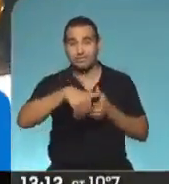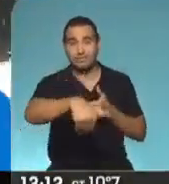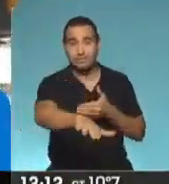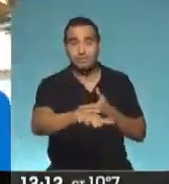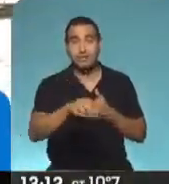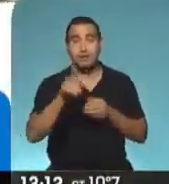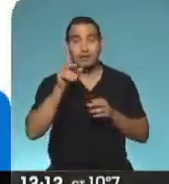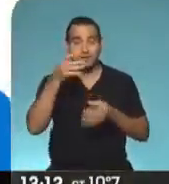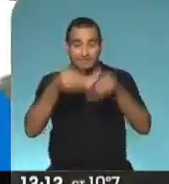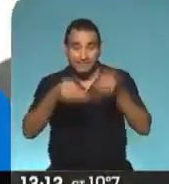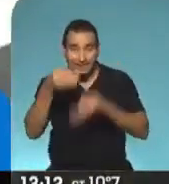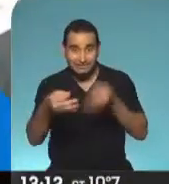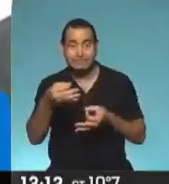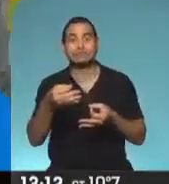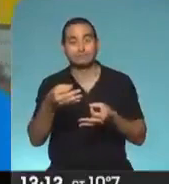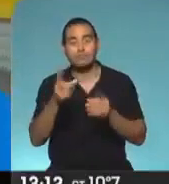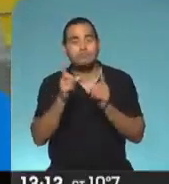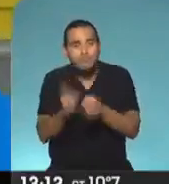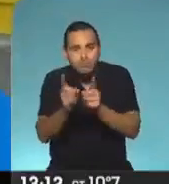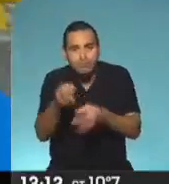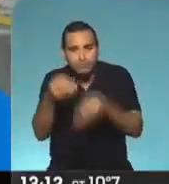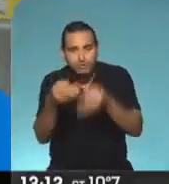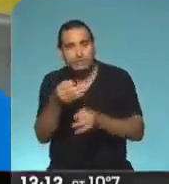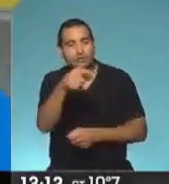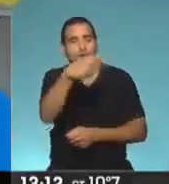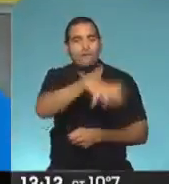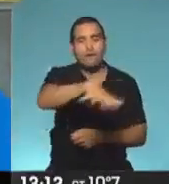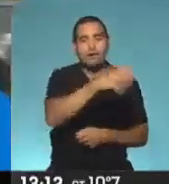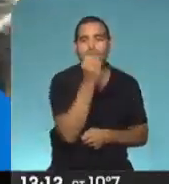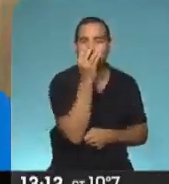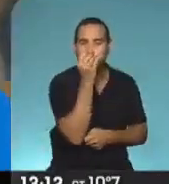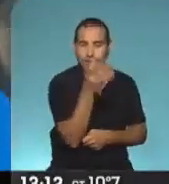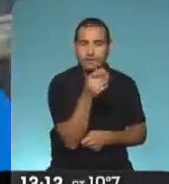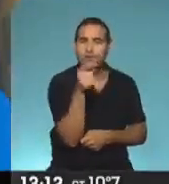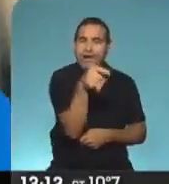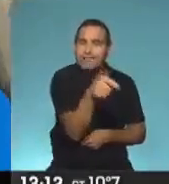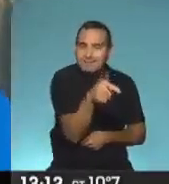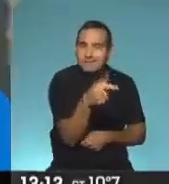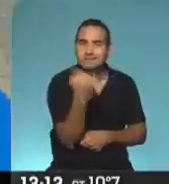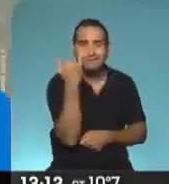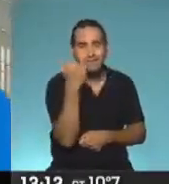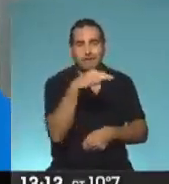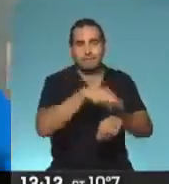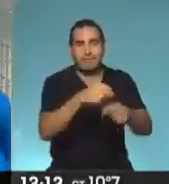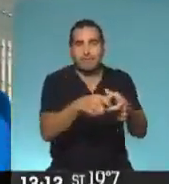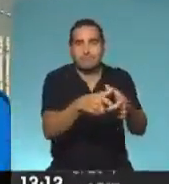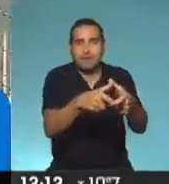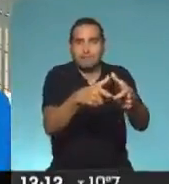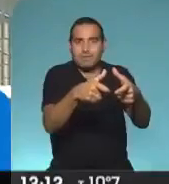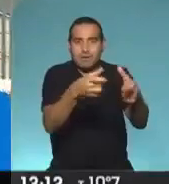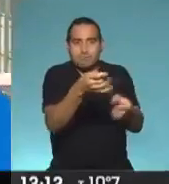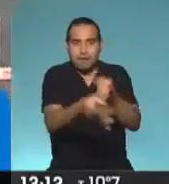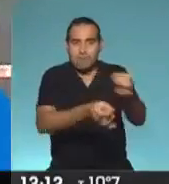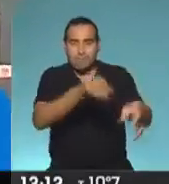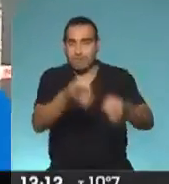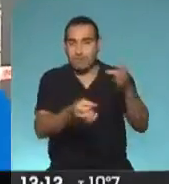estos mismos testeos se van a estar realizando en el barrio de Flores, porque allí se registró el mayor número de contagios en